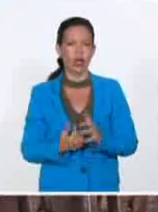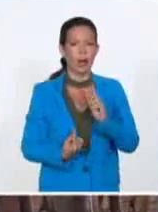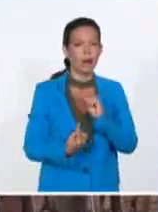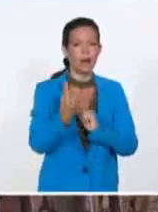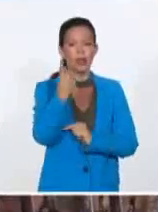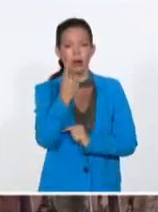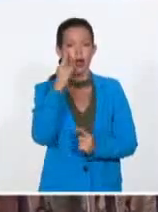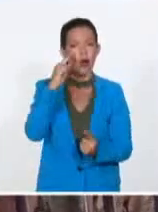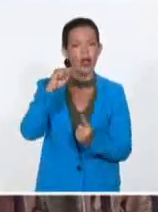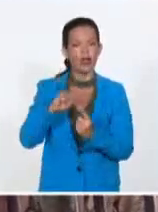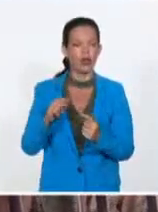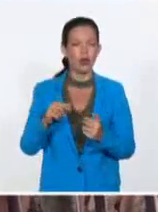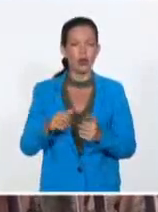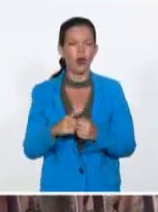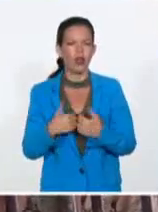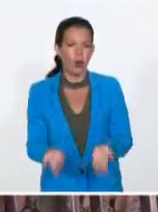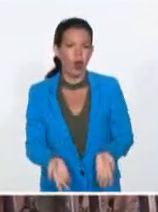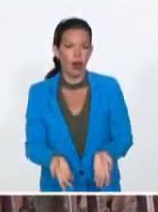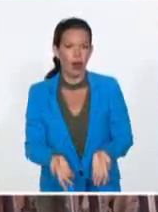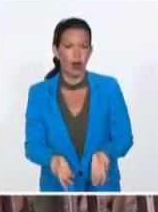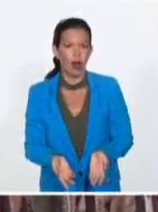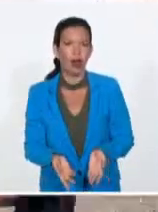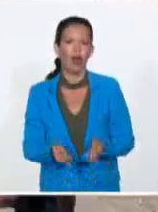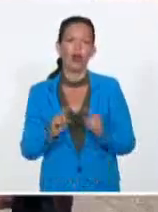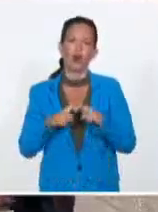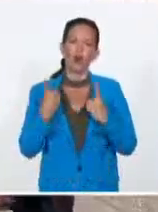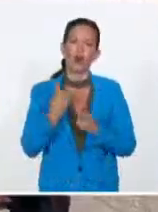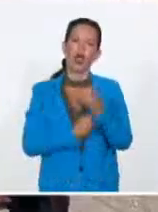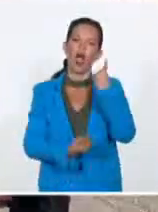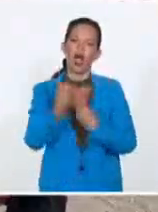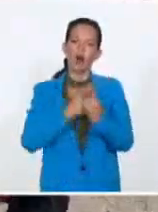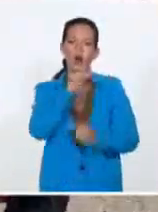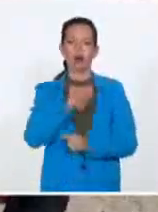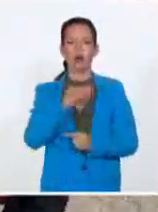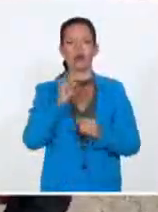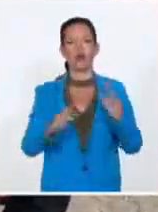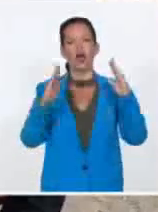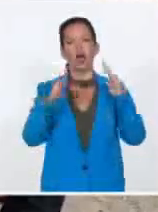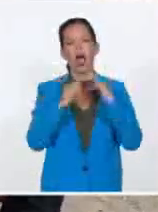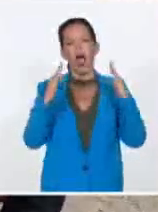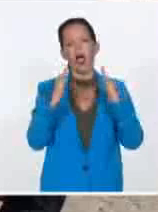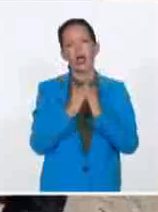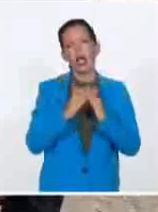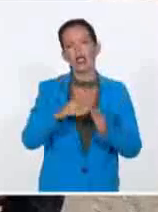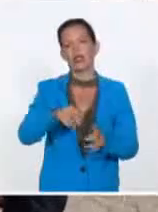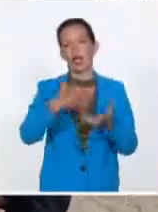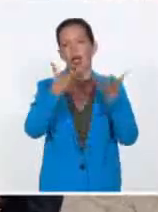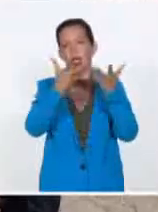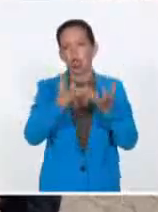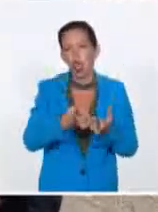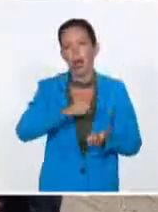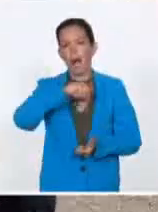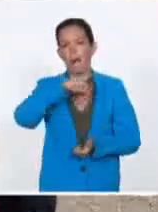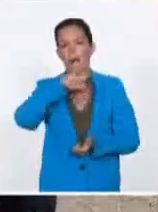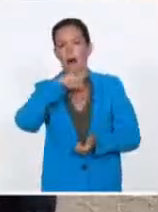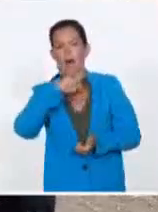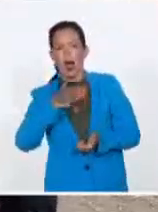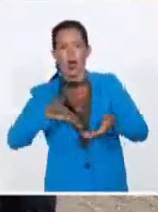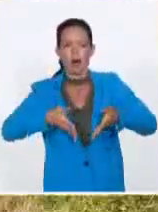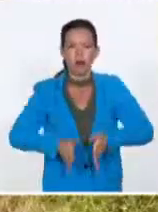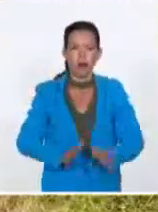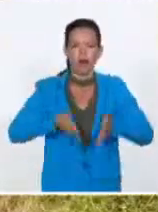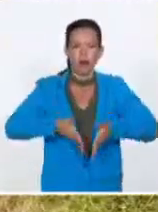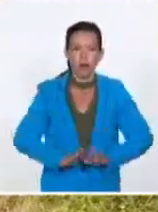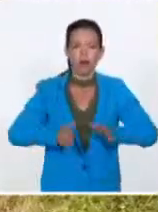están en condiciones precarias, en las madres numerosas y en la estabilización de fuerza.